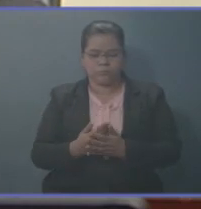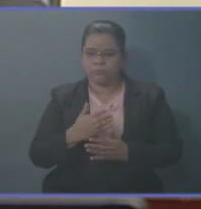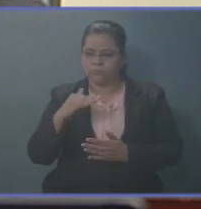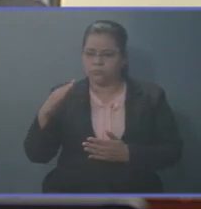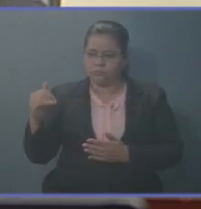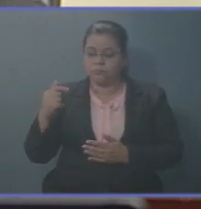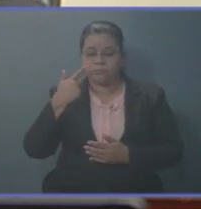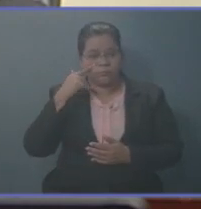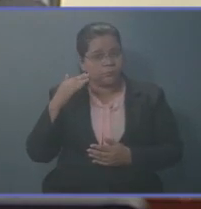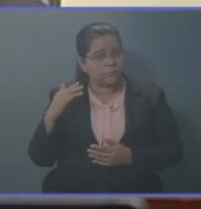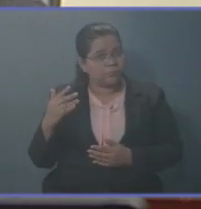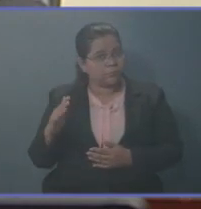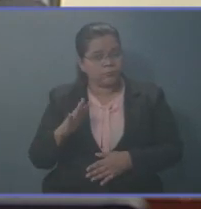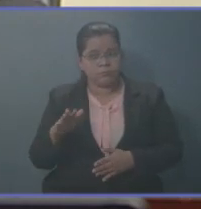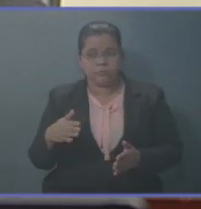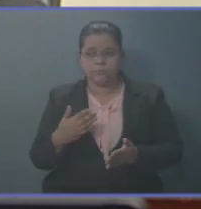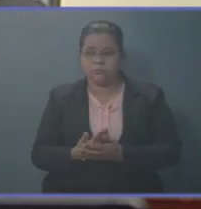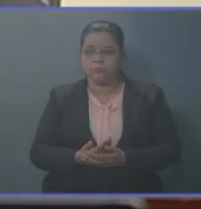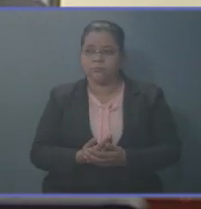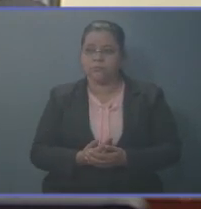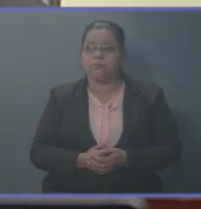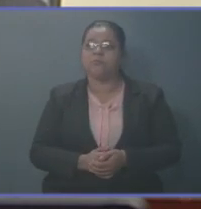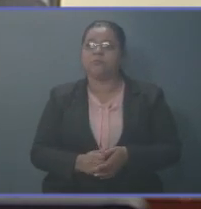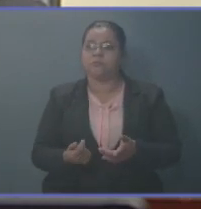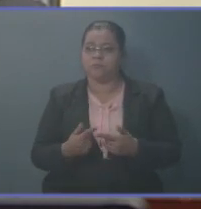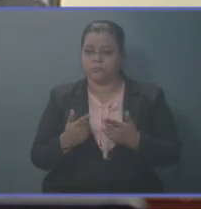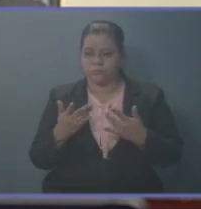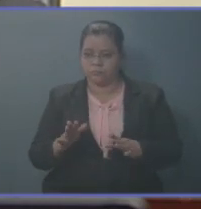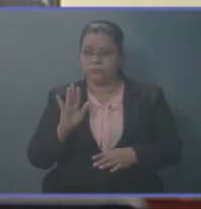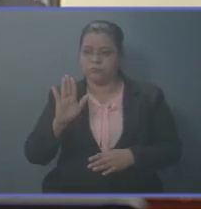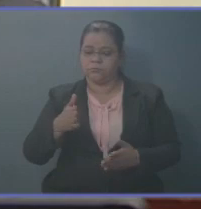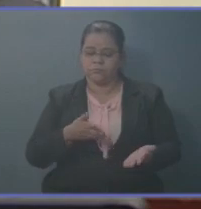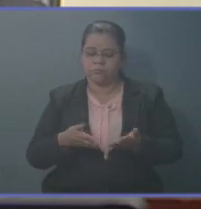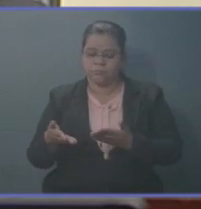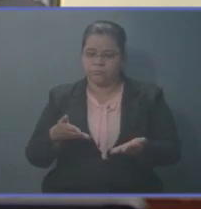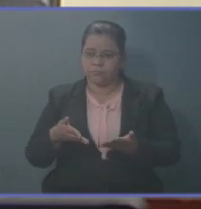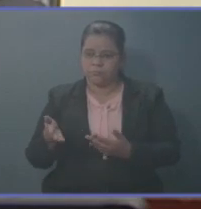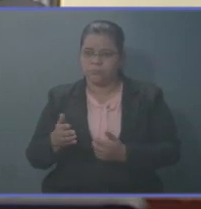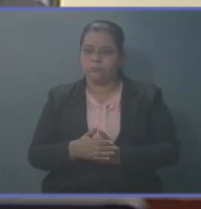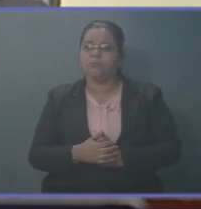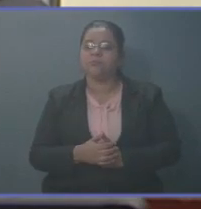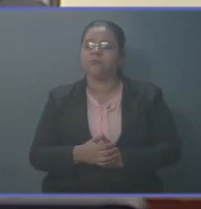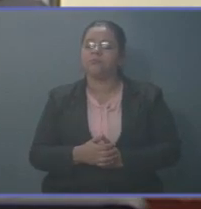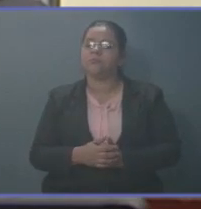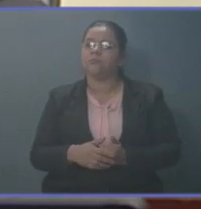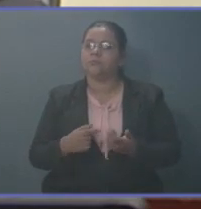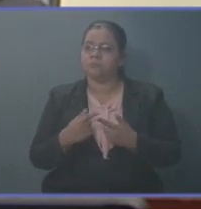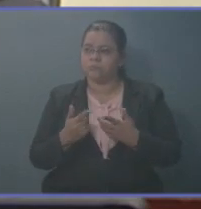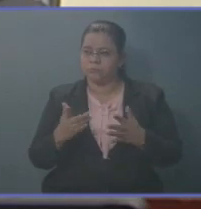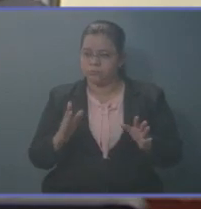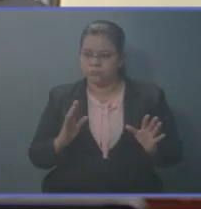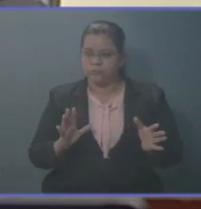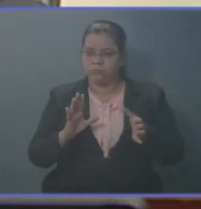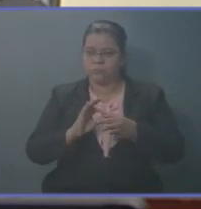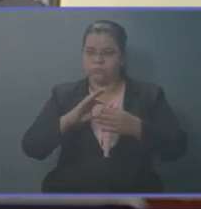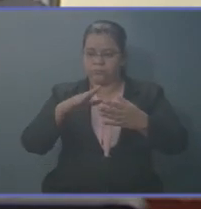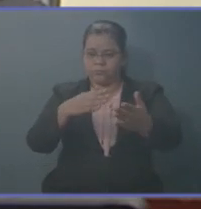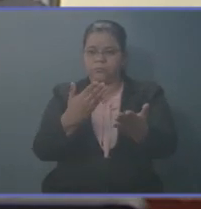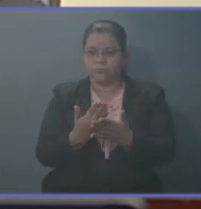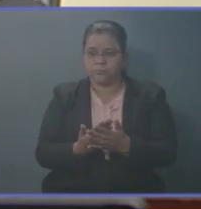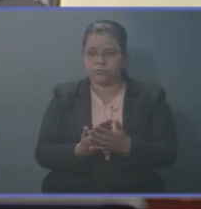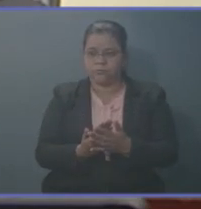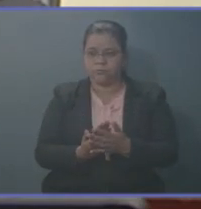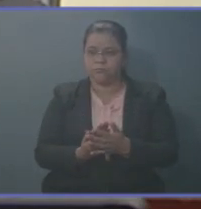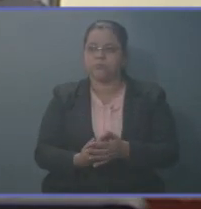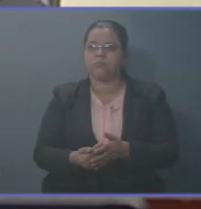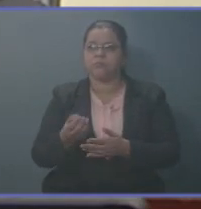el riesgo o peligro provocado por un desastre para las personas, sus bienes, servicios públicos o ecosistemas lo ameriten, para lo que se tomará como base la